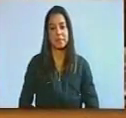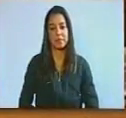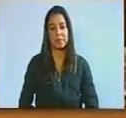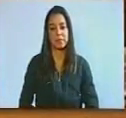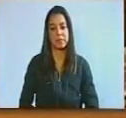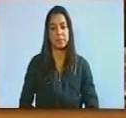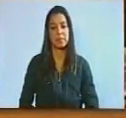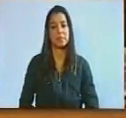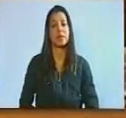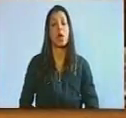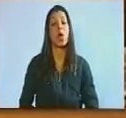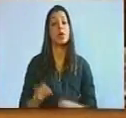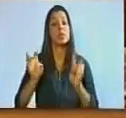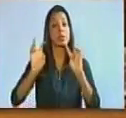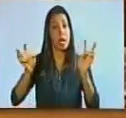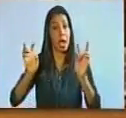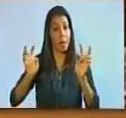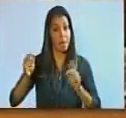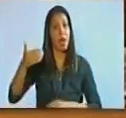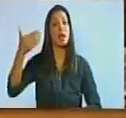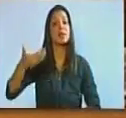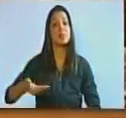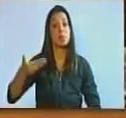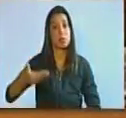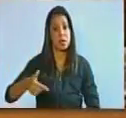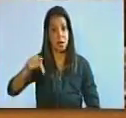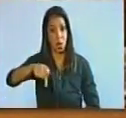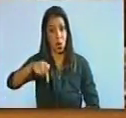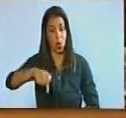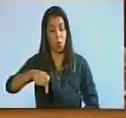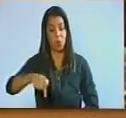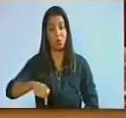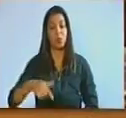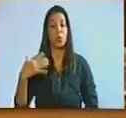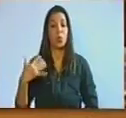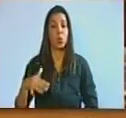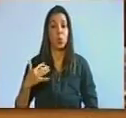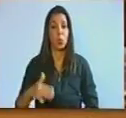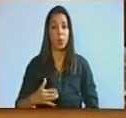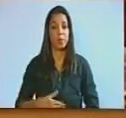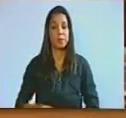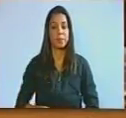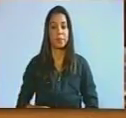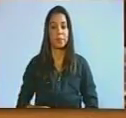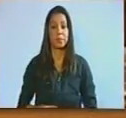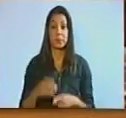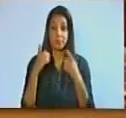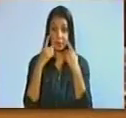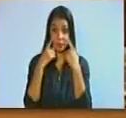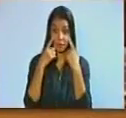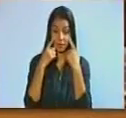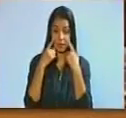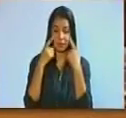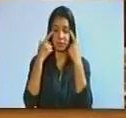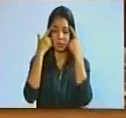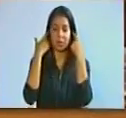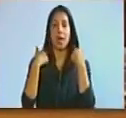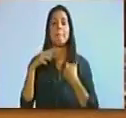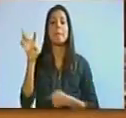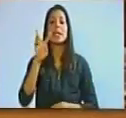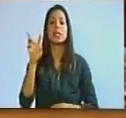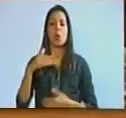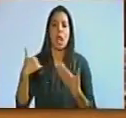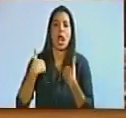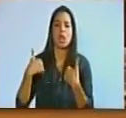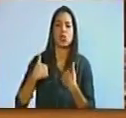Bueno, hemos llegado a un punto muy importante para el país, que está en medio de una guerra económica